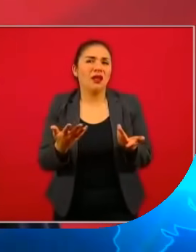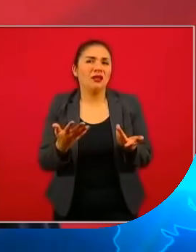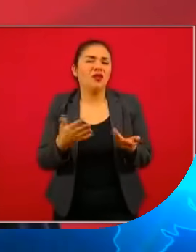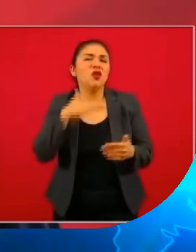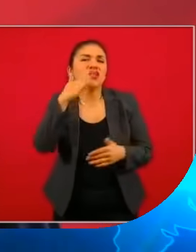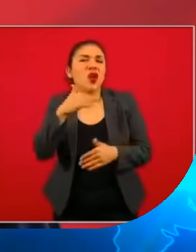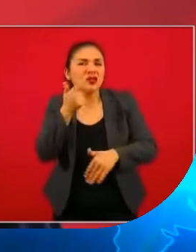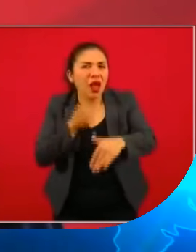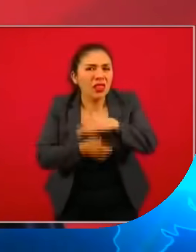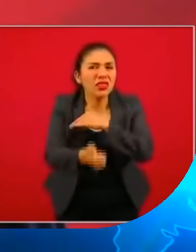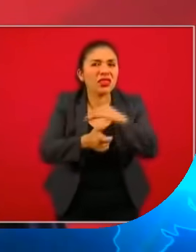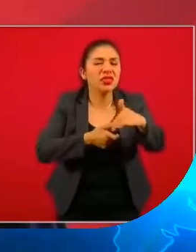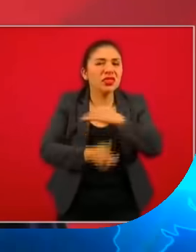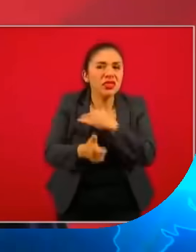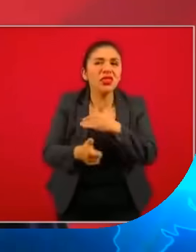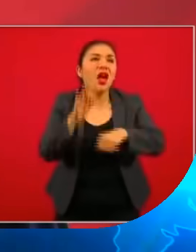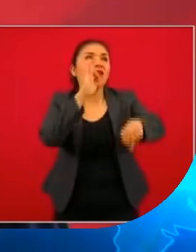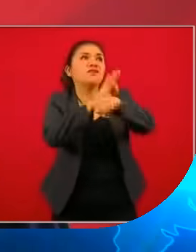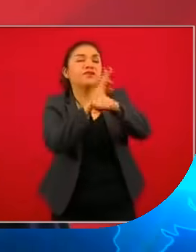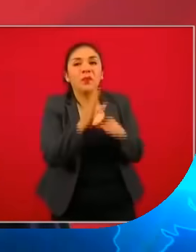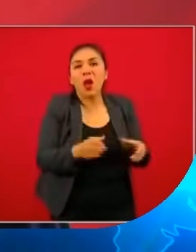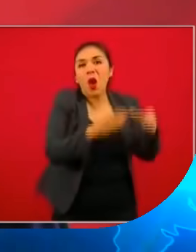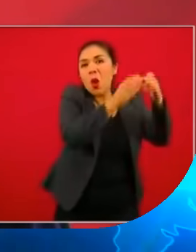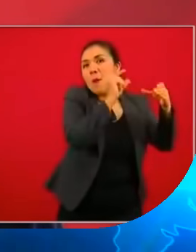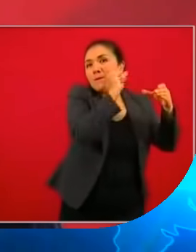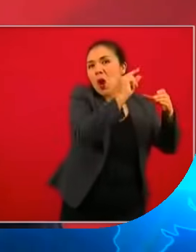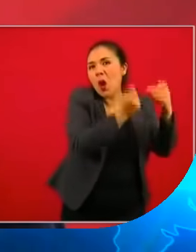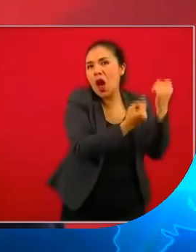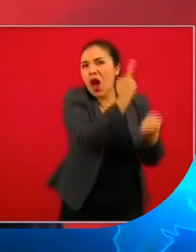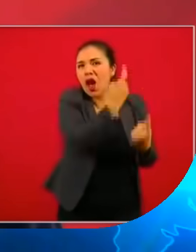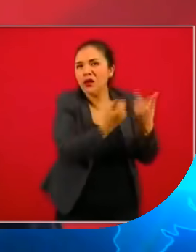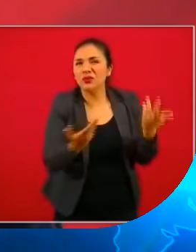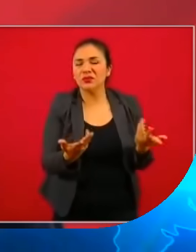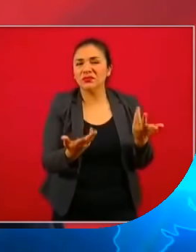corrupto, de privilegios, pero es